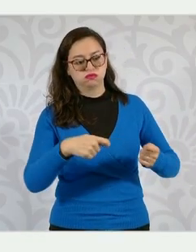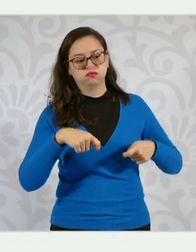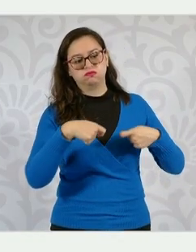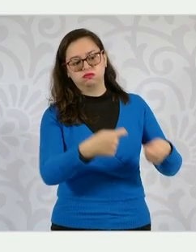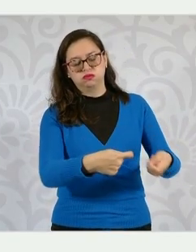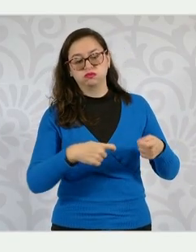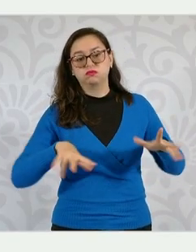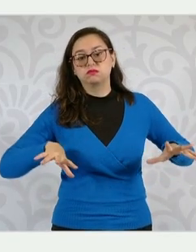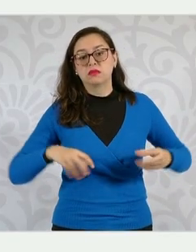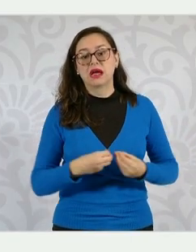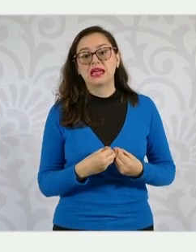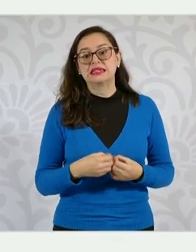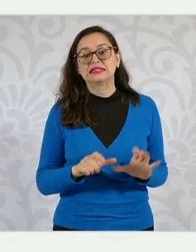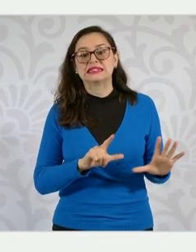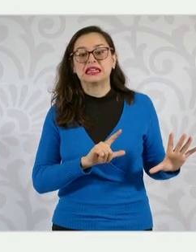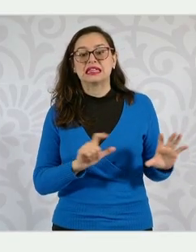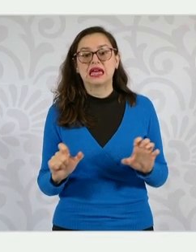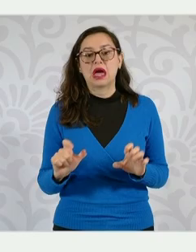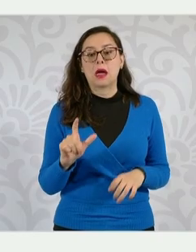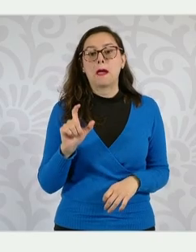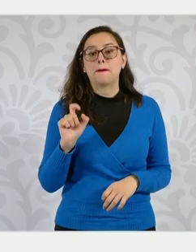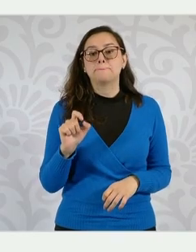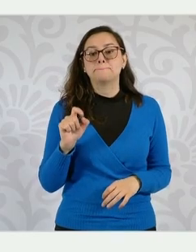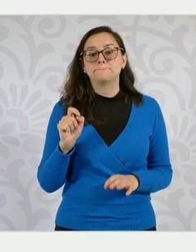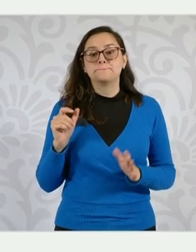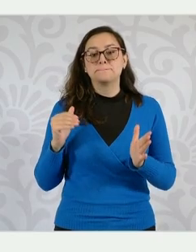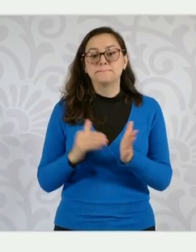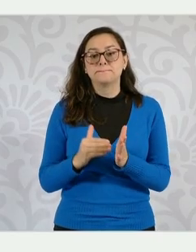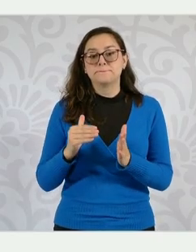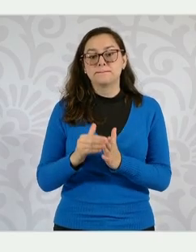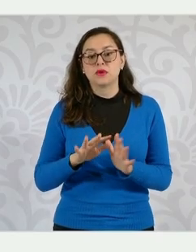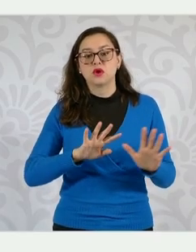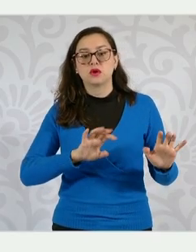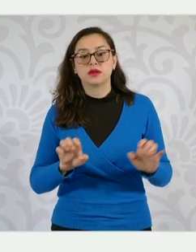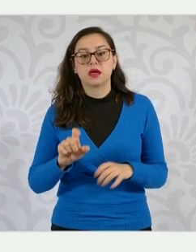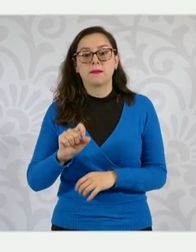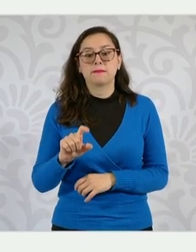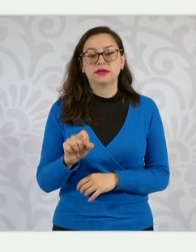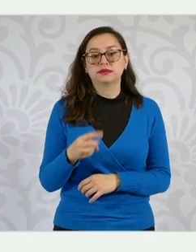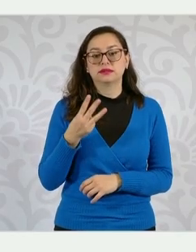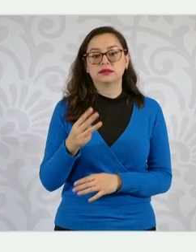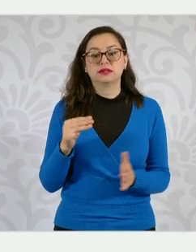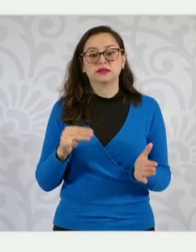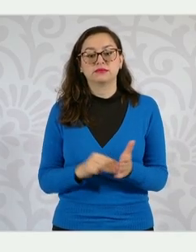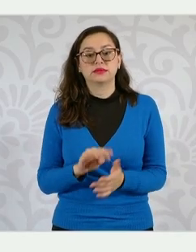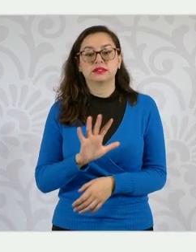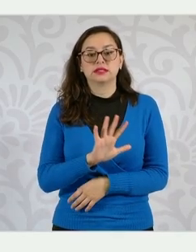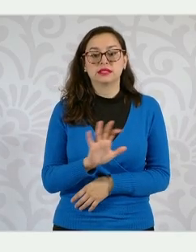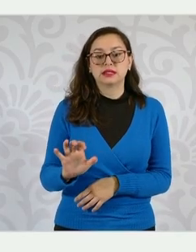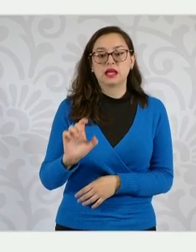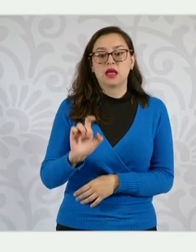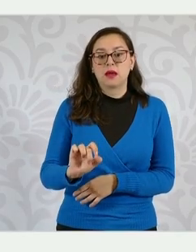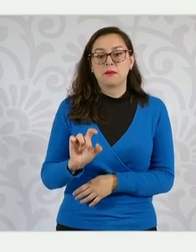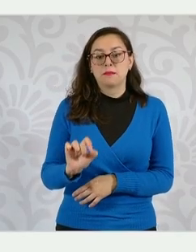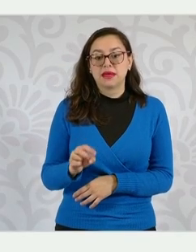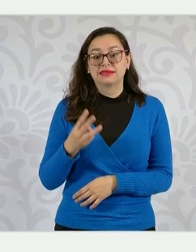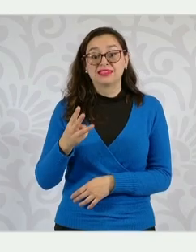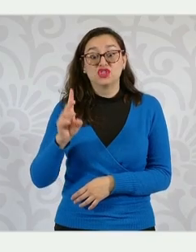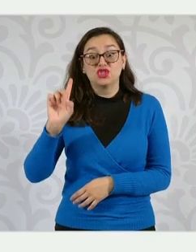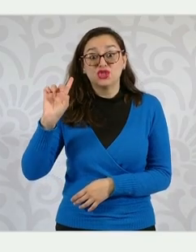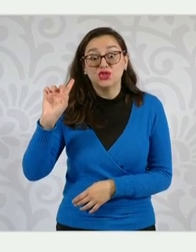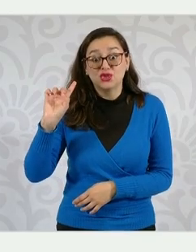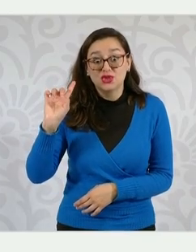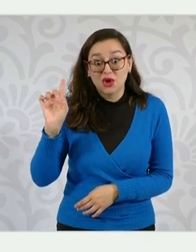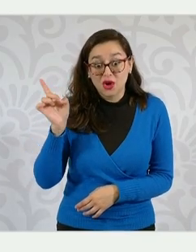727 millones 923 mil 523 dólares